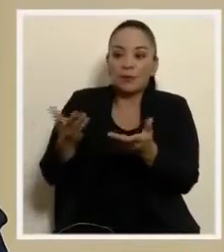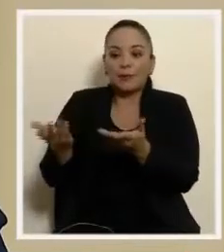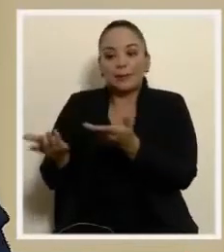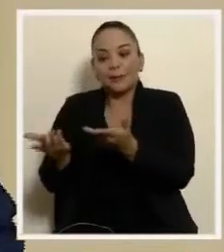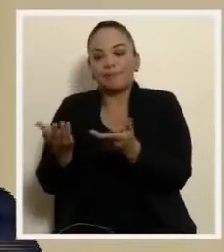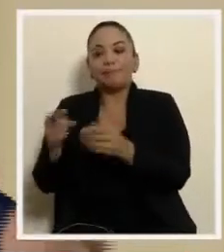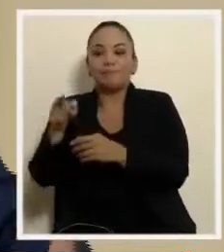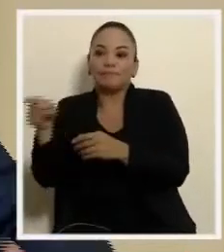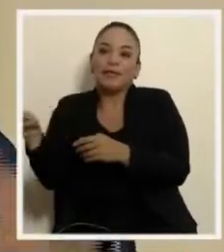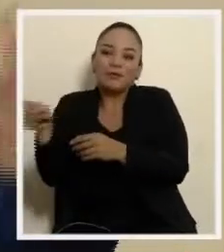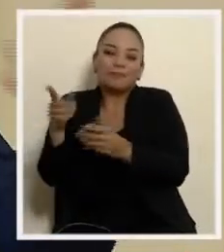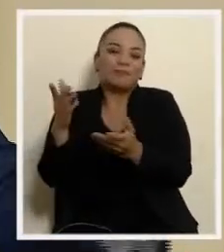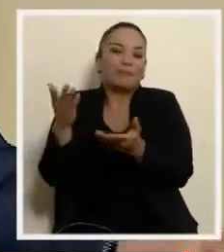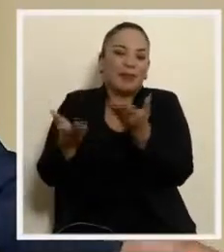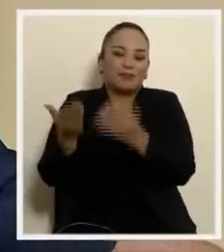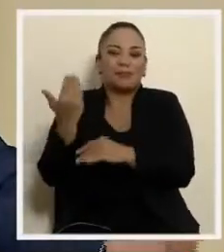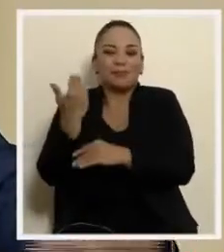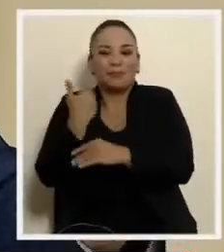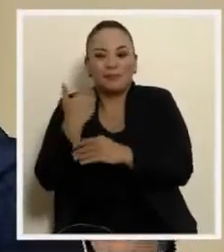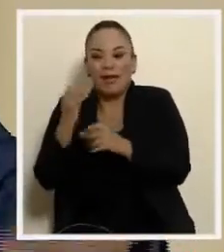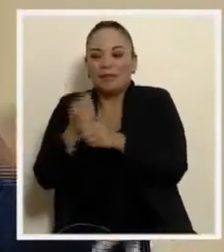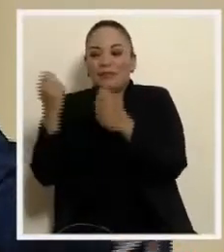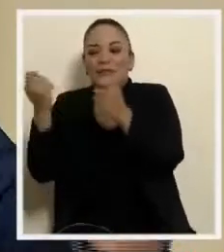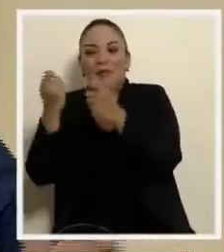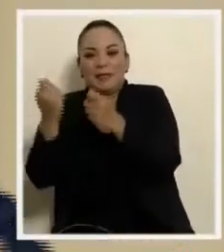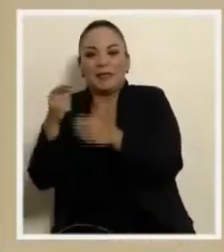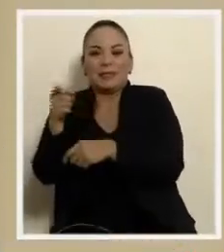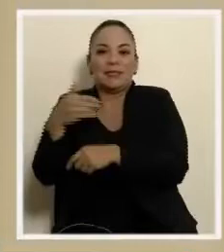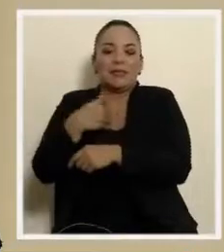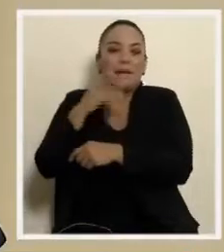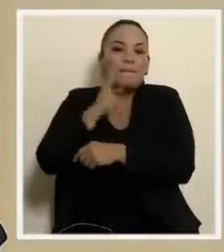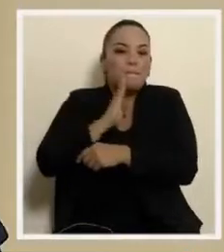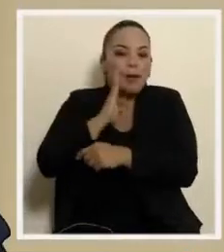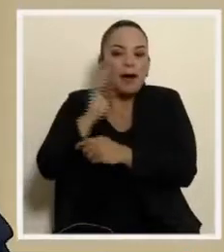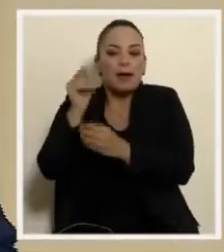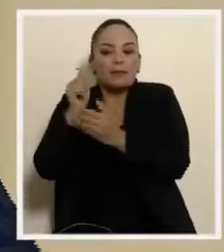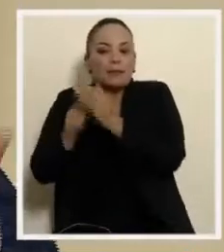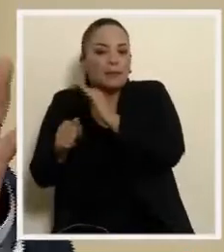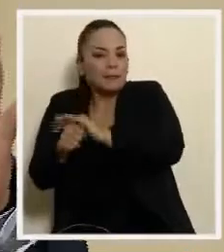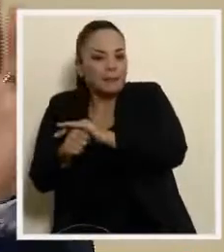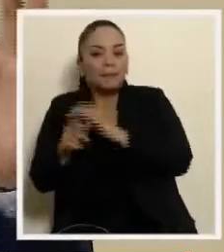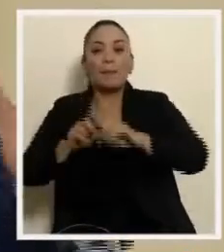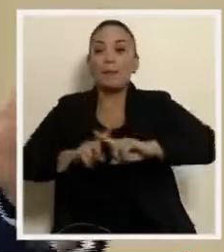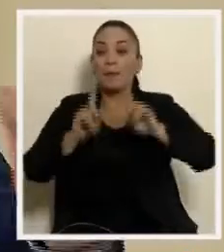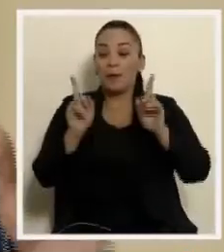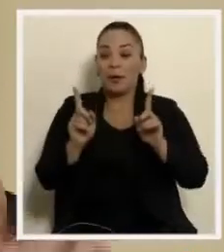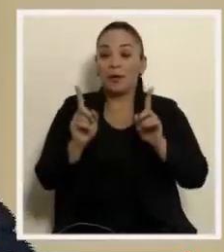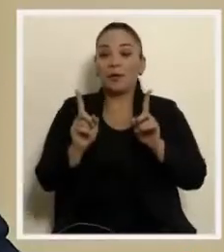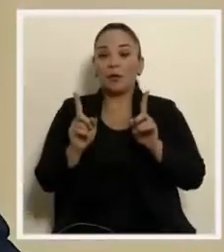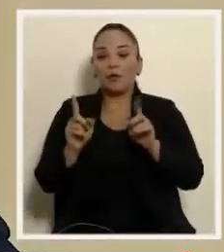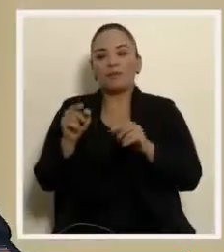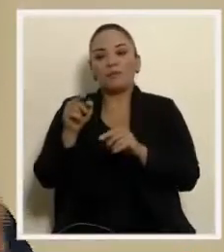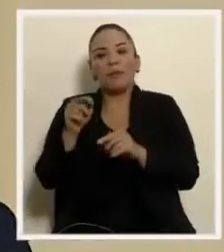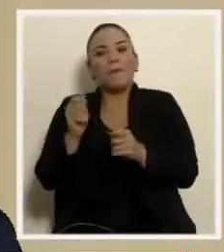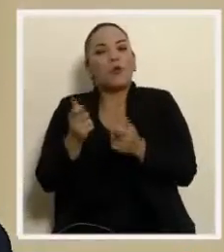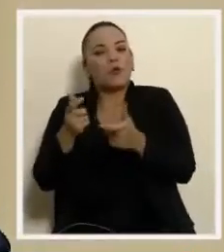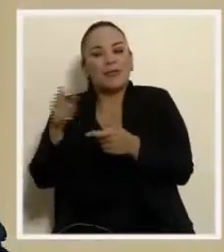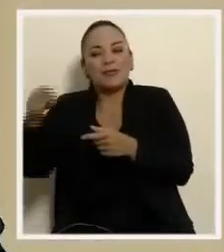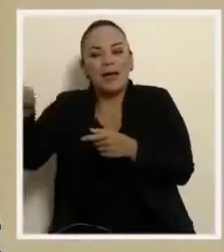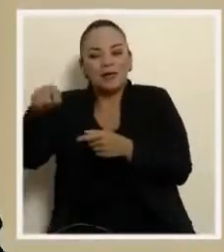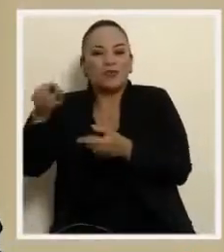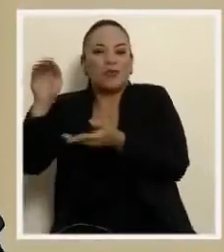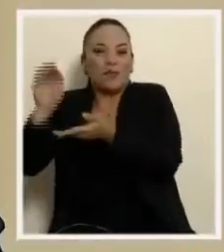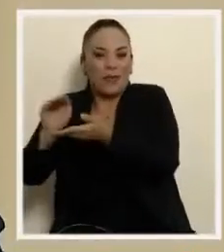los que organizan fiestas y tienen bares o actividades clandestinas, pero esos son los menos. Aquí